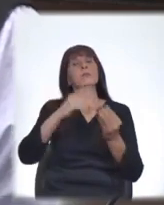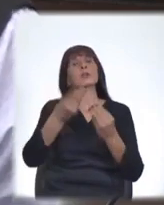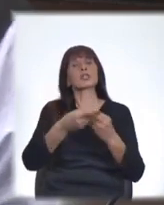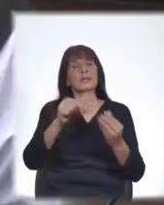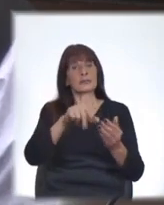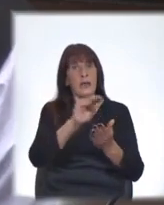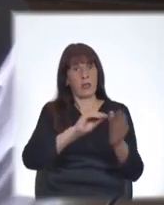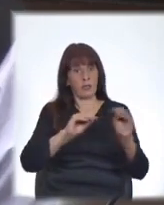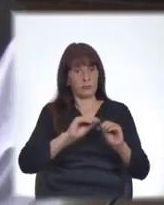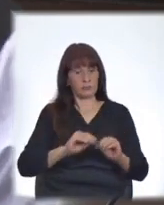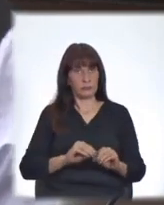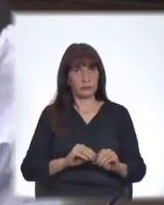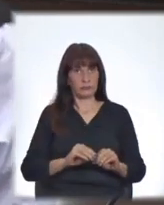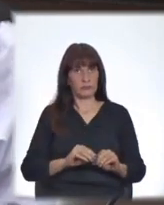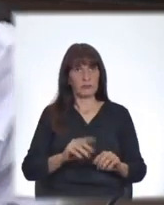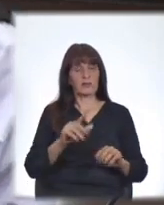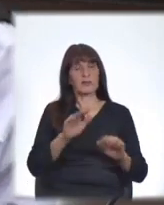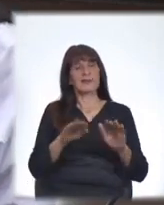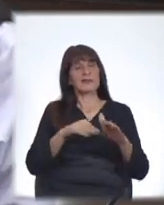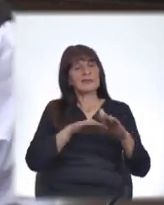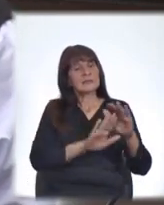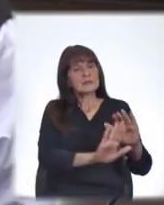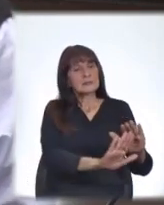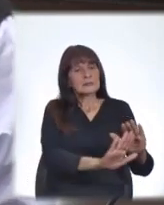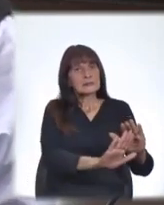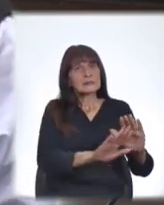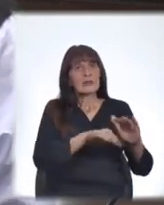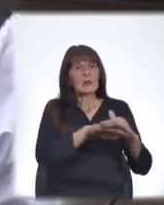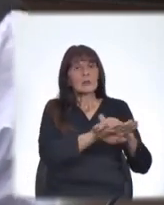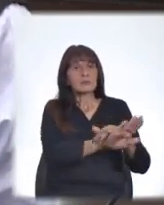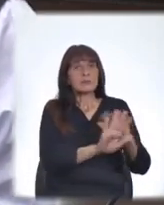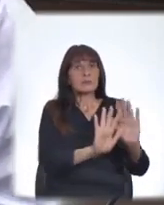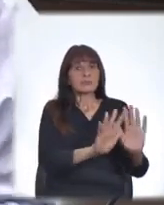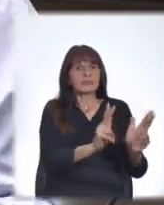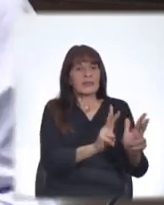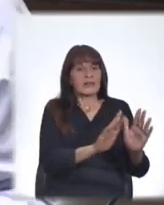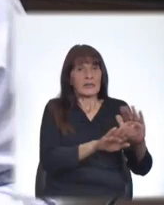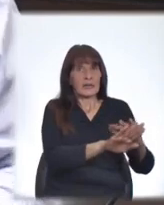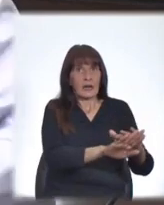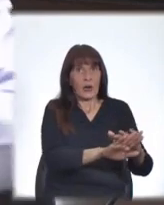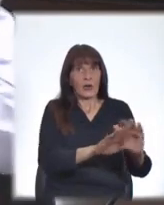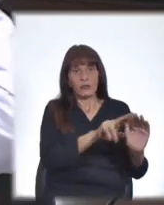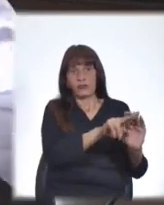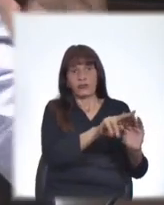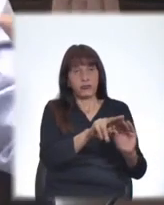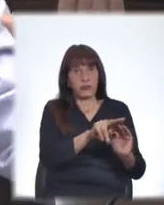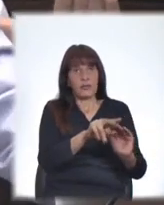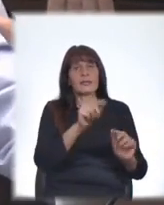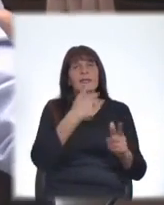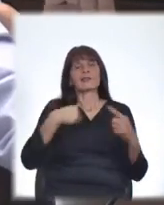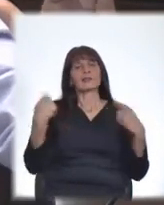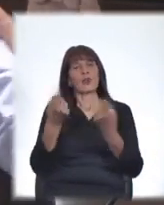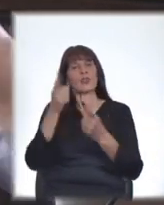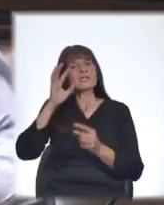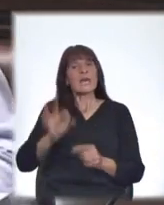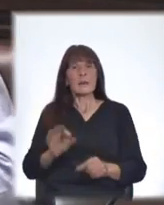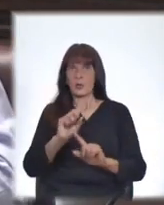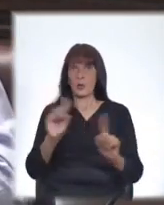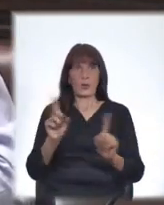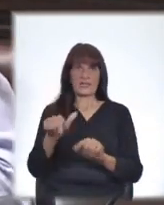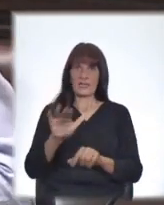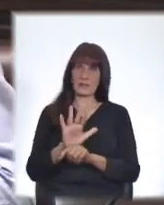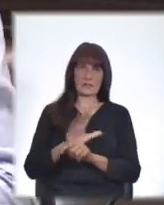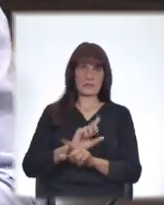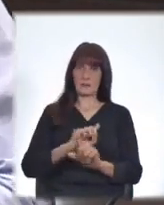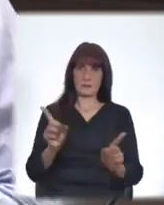Ejecutivo, se han dejado congeladas y por tanto se mantuvieron constantes, algo que todos sabemos que no es así.